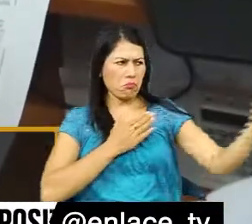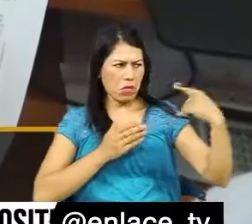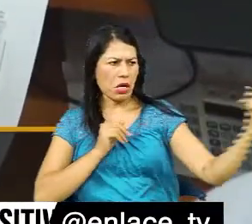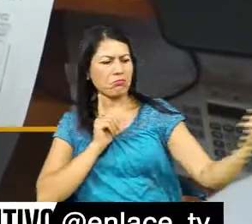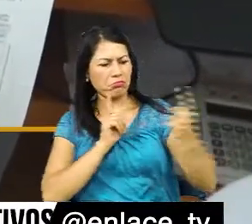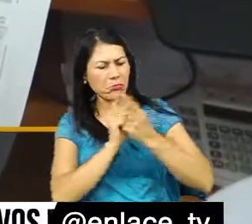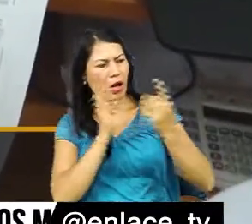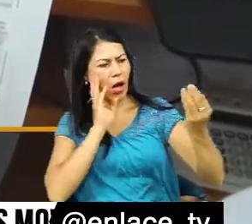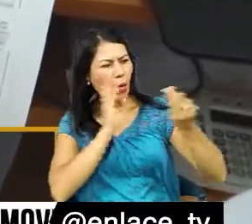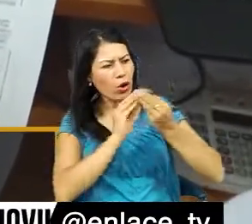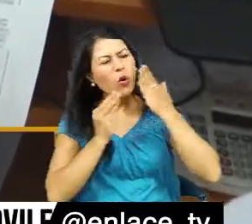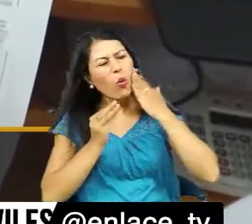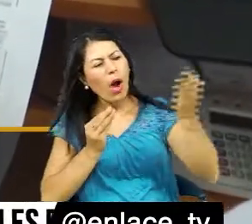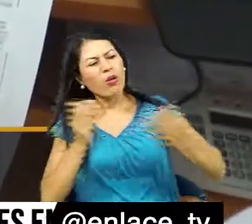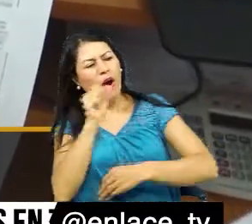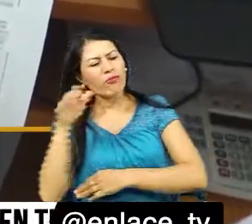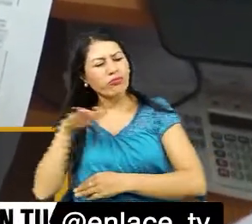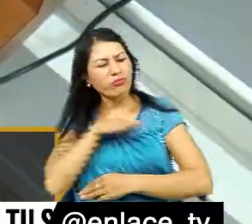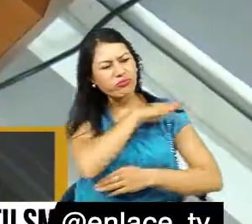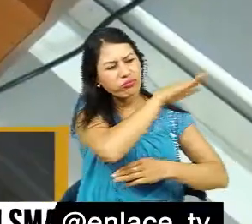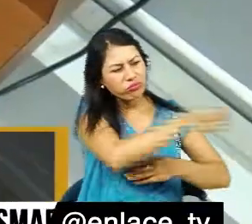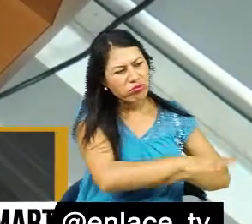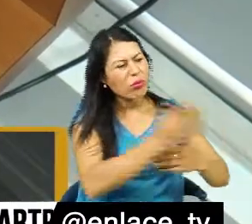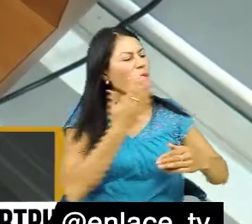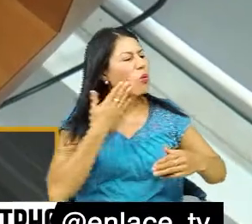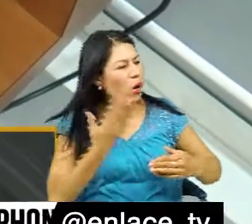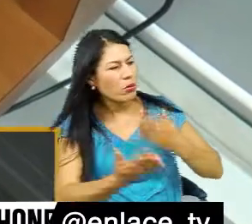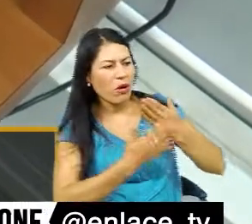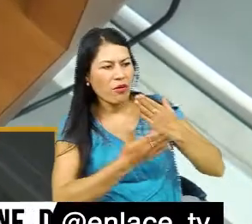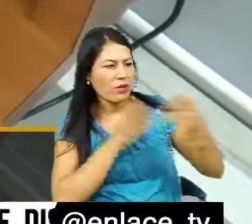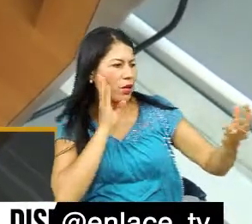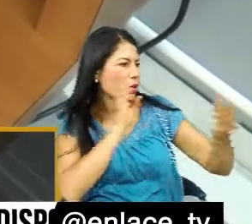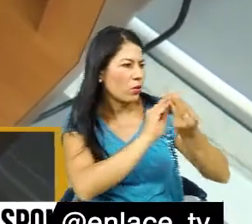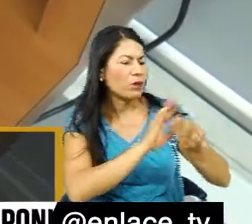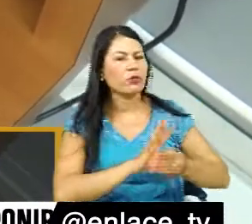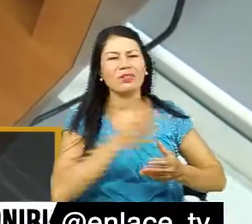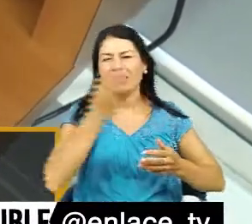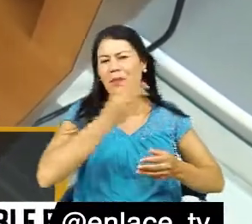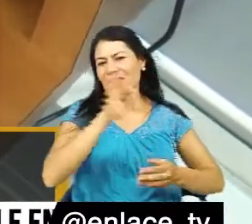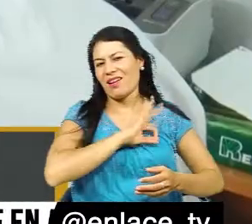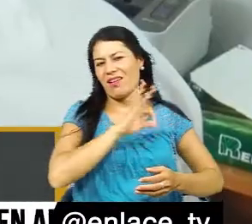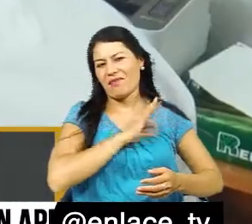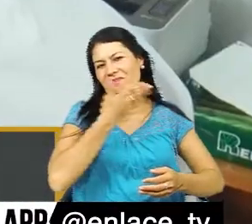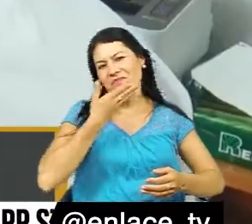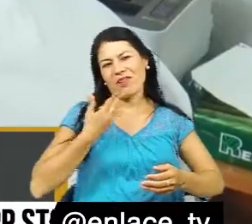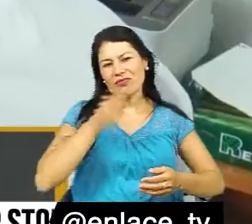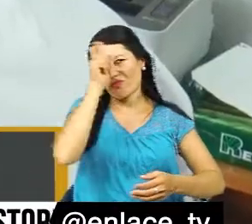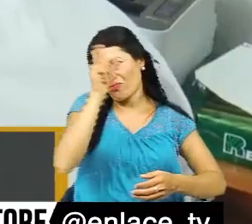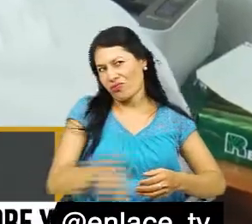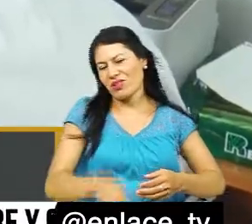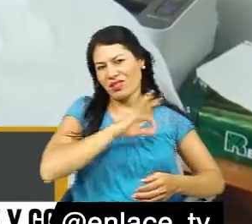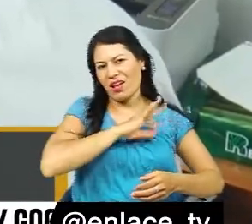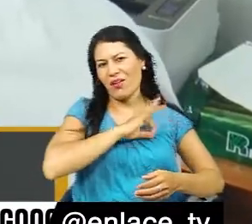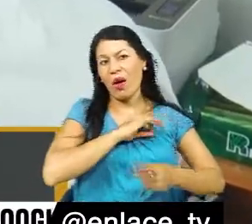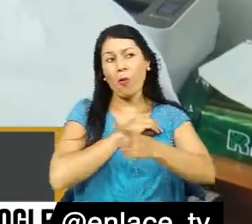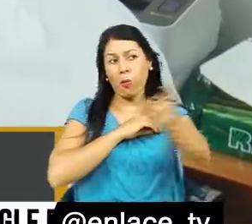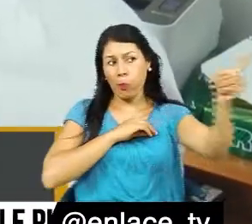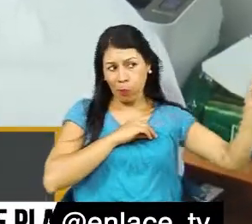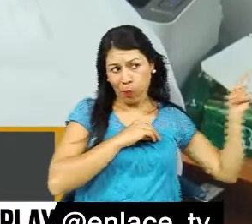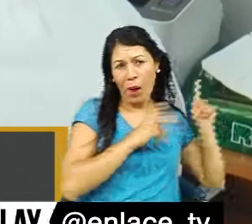día y nosotros estamos ahí. Lo que estamos siempre promocionando es que sea los días sábados, porque pues los días sábados es que están ya las personas en la